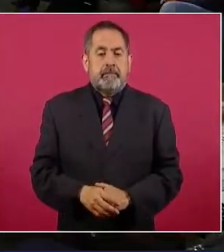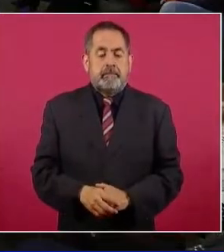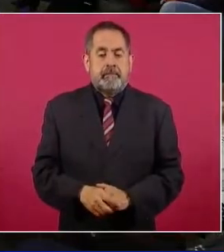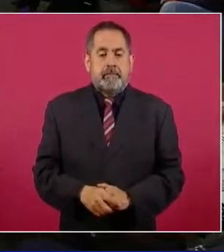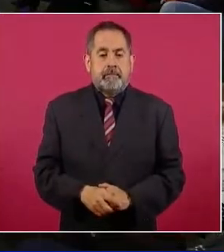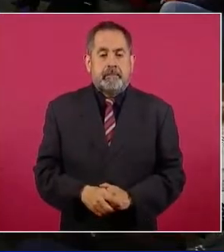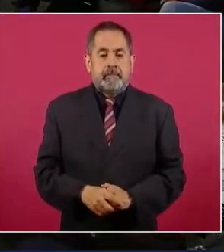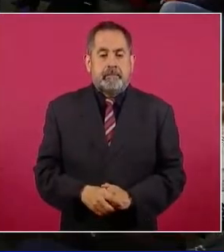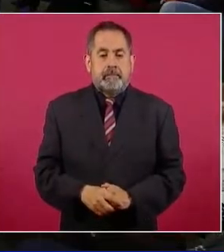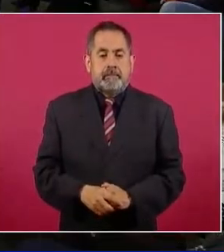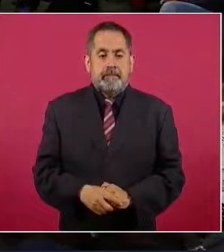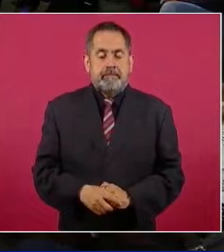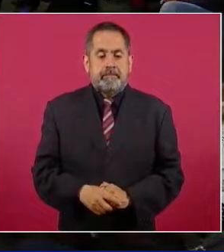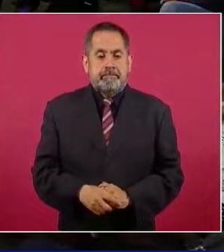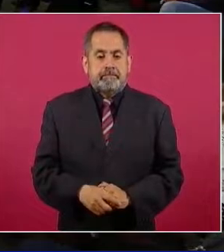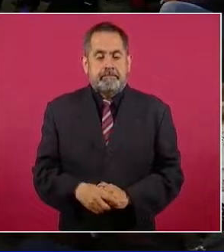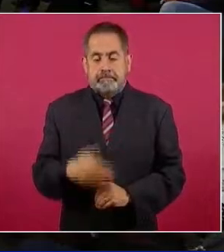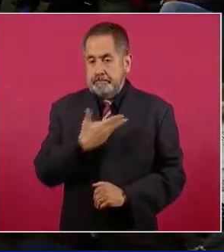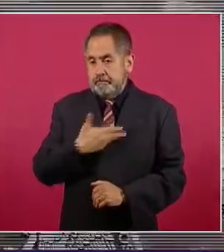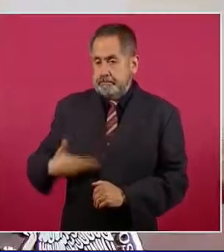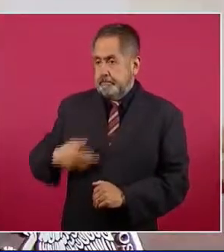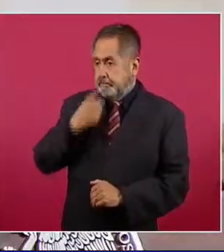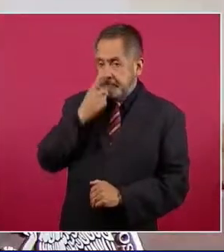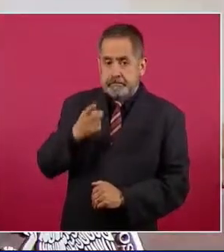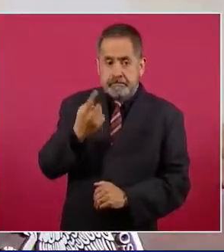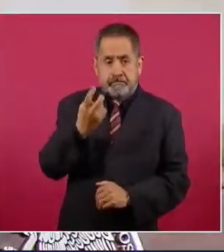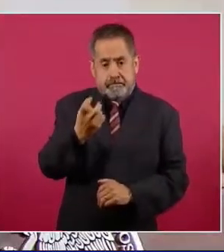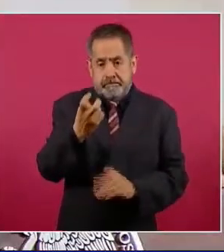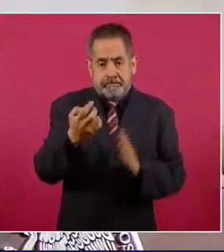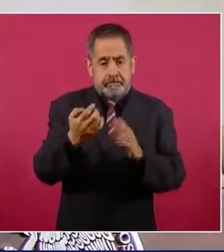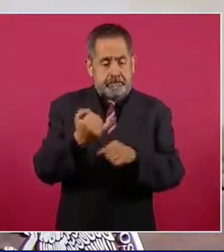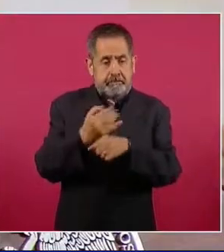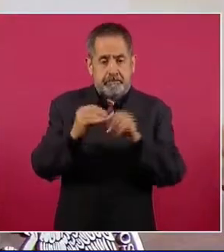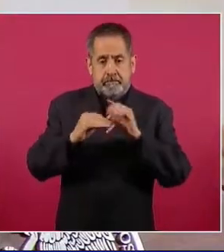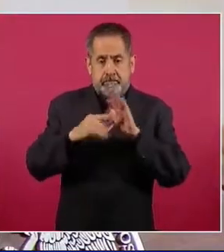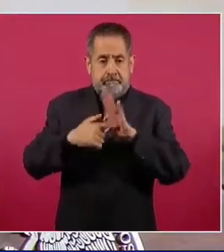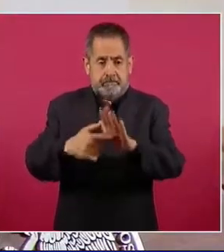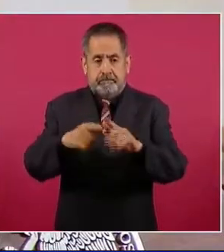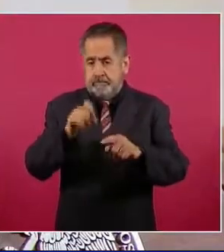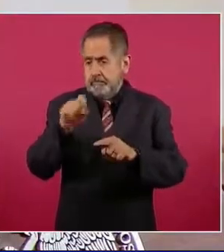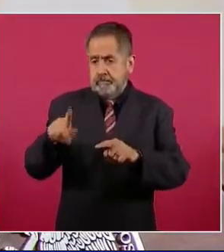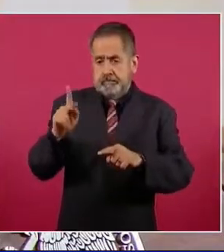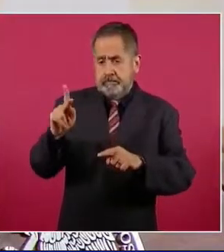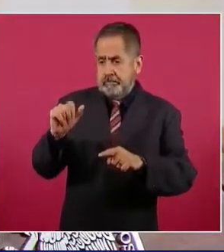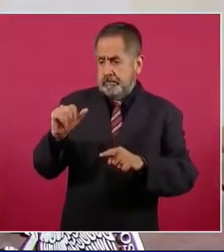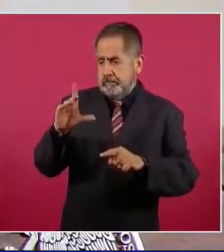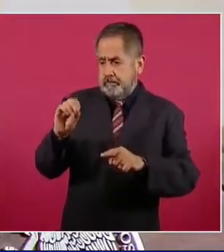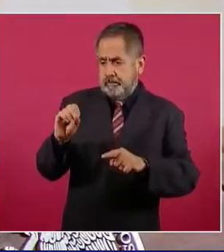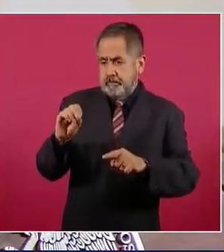Pues es el informe que presentó Pablo Gómez.